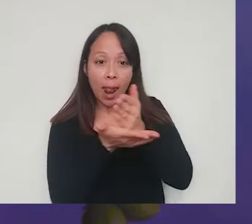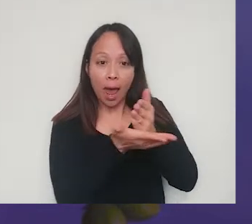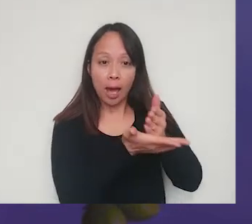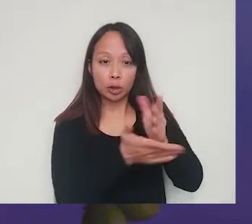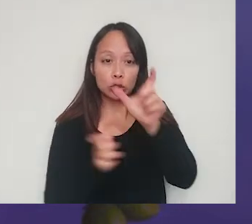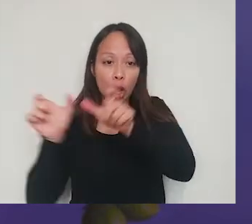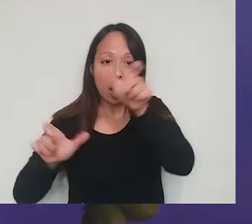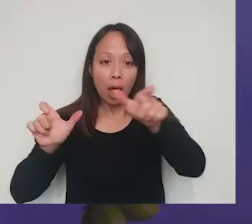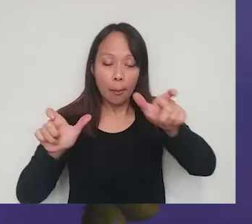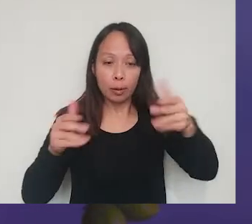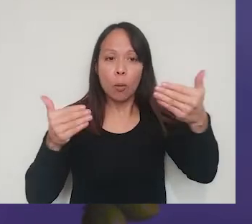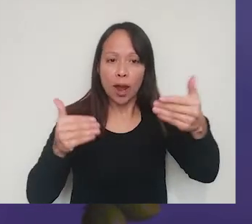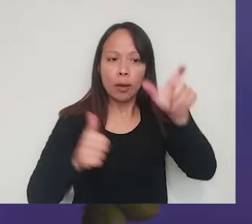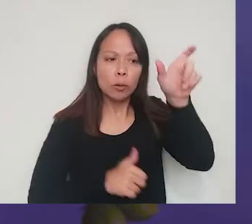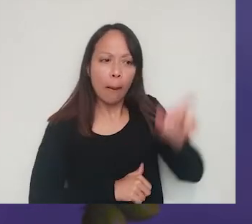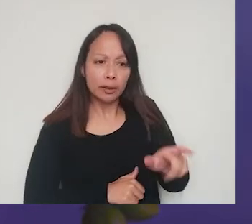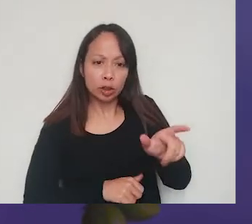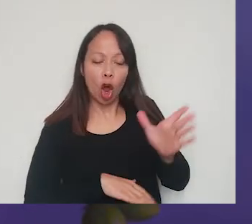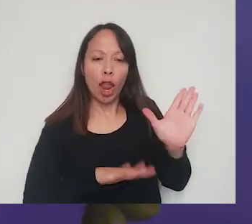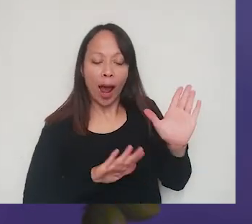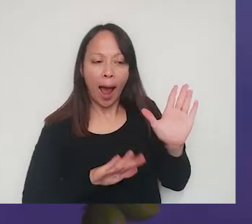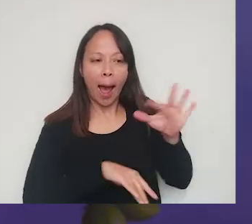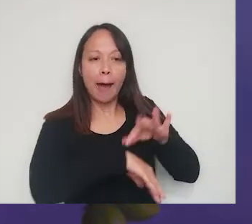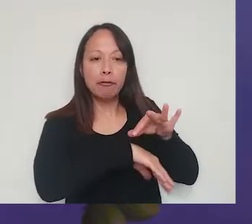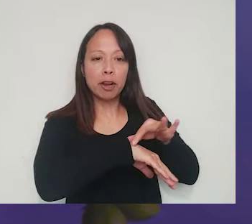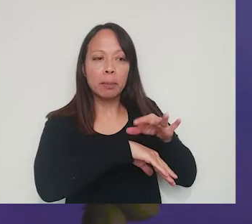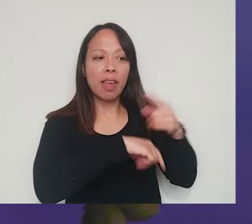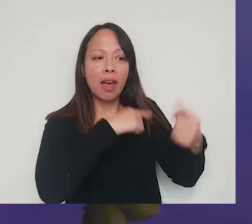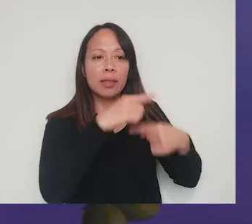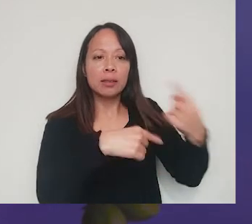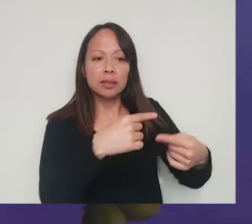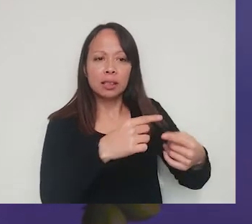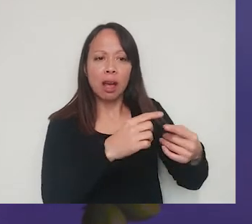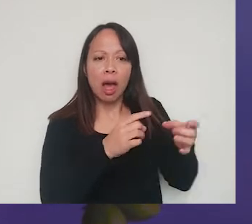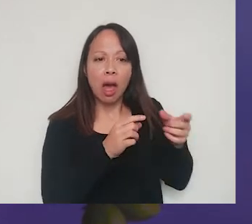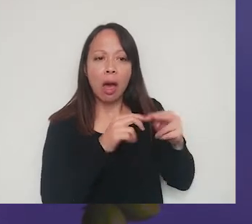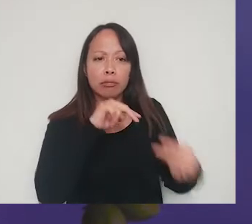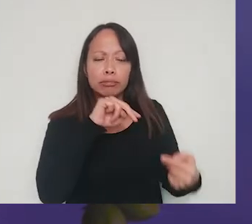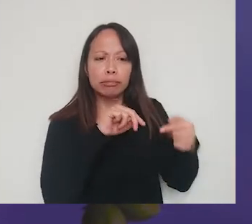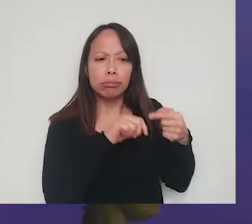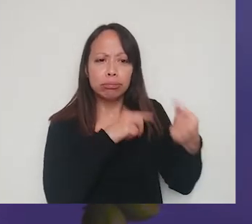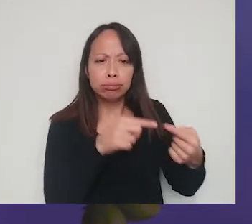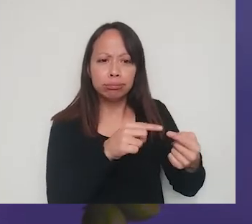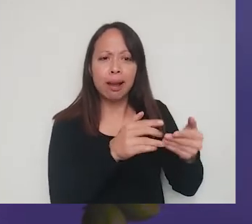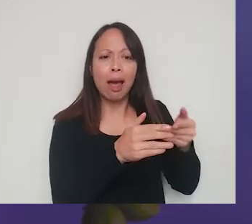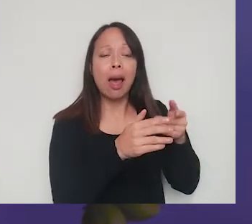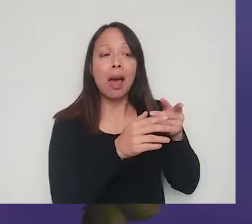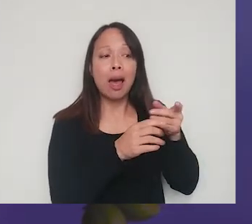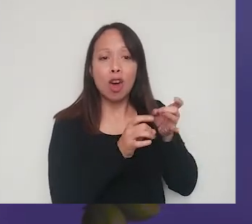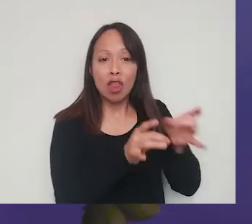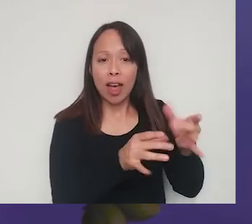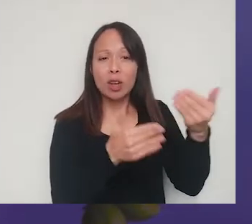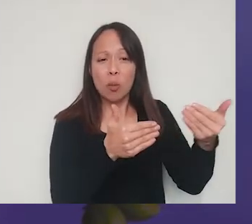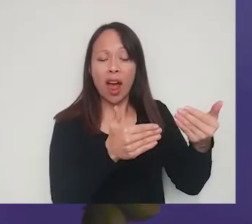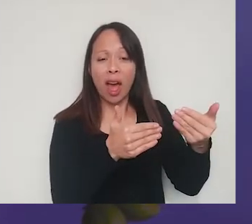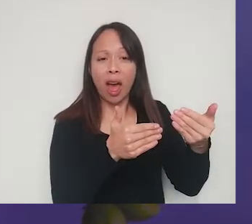ejercicio de estos derechos humanos. Es decir, una persona que padece una enfermedad genética hereditaria no tiene por qué ver suprimido su derecho a